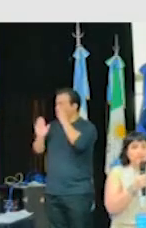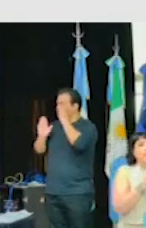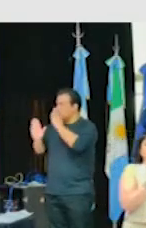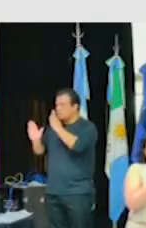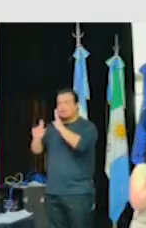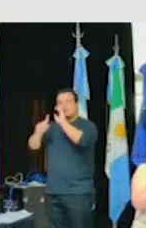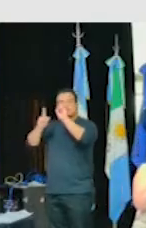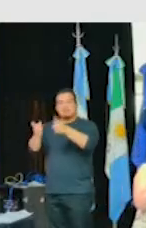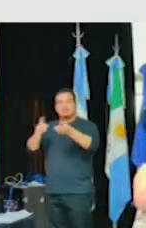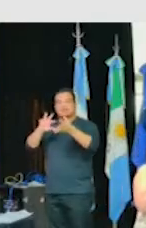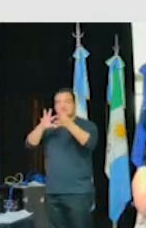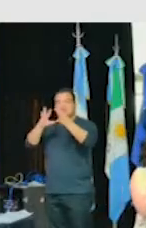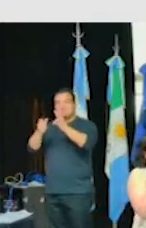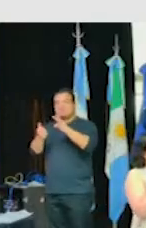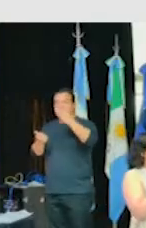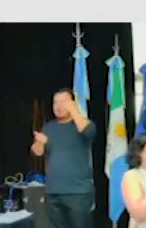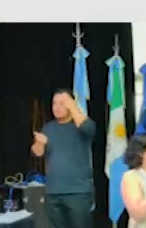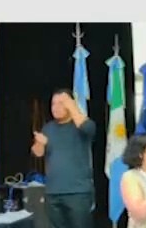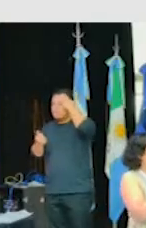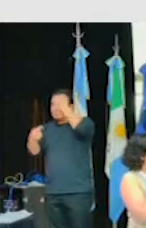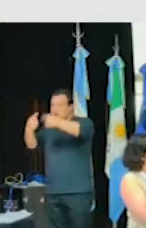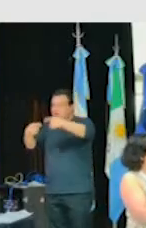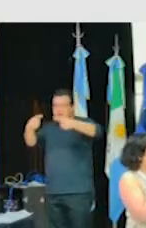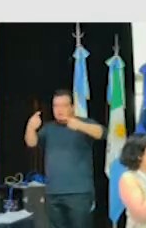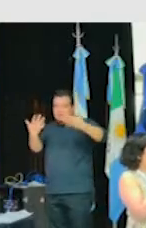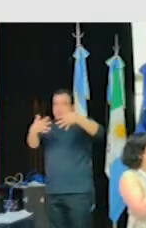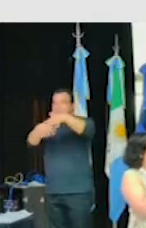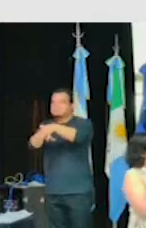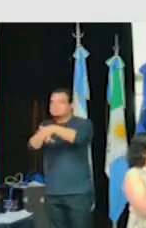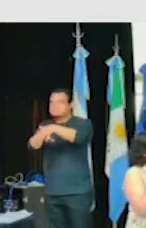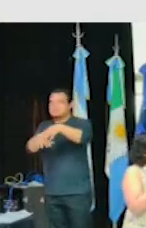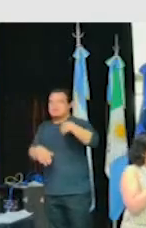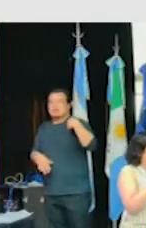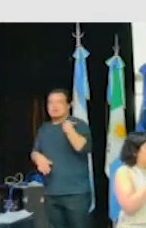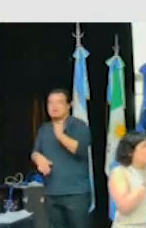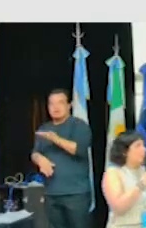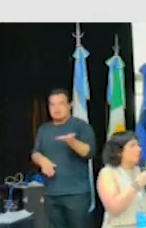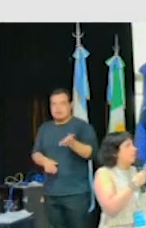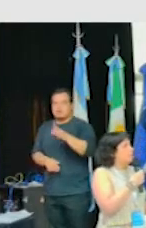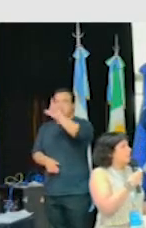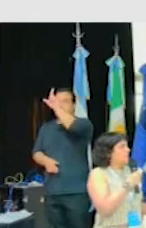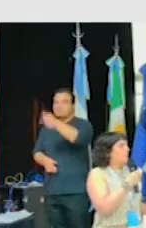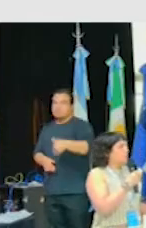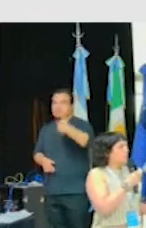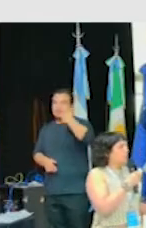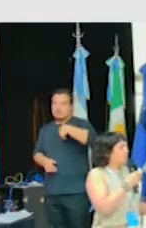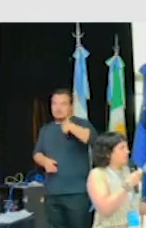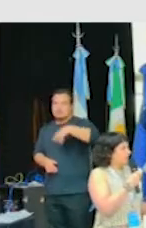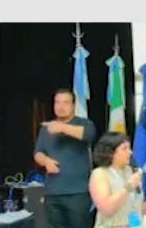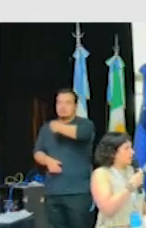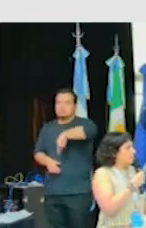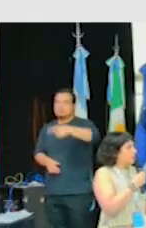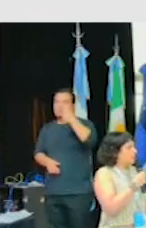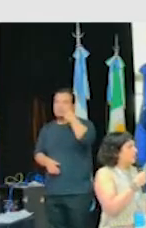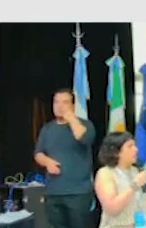intercultural, que en muchas zonas del país, en realidad en todo el país, el enfoque intercultural es necesario, o sea, probablemente